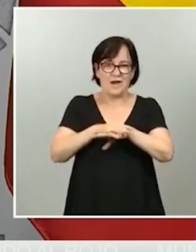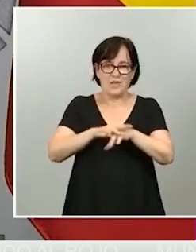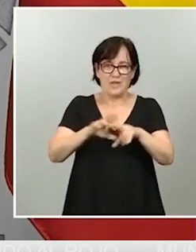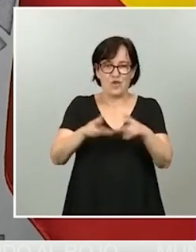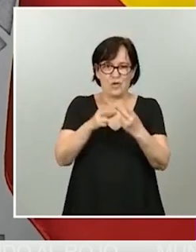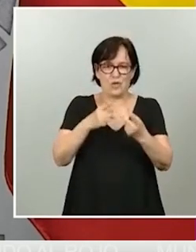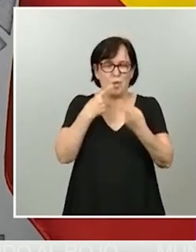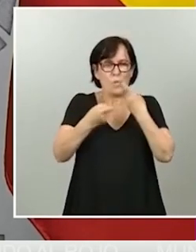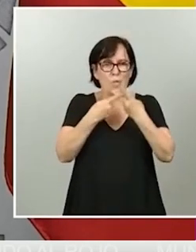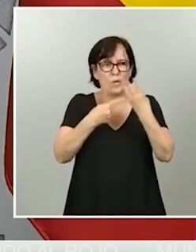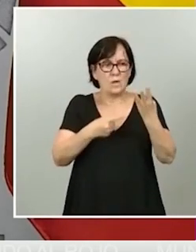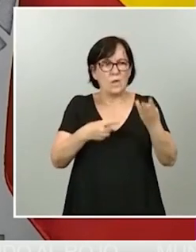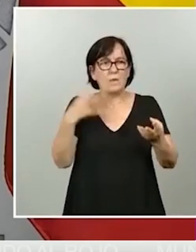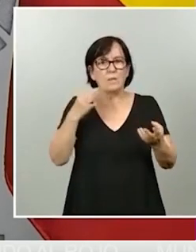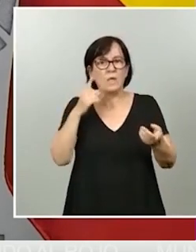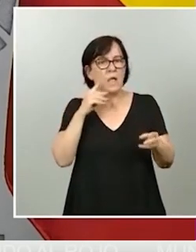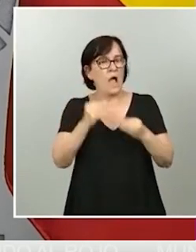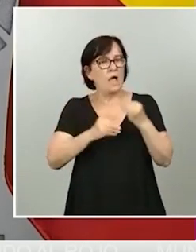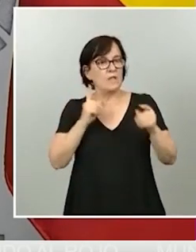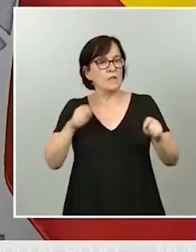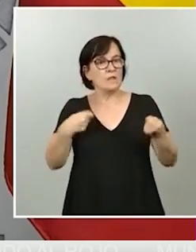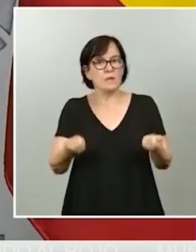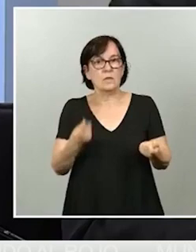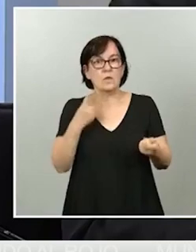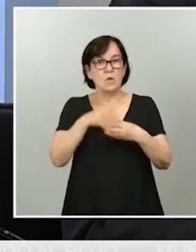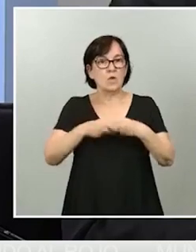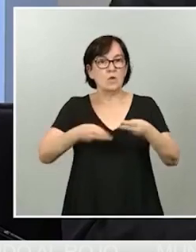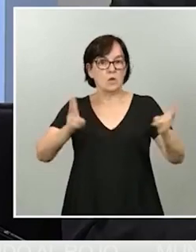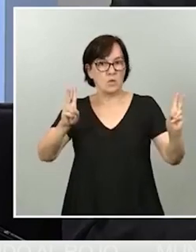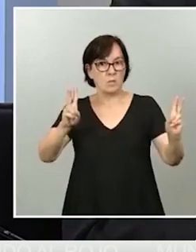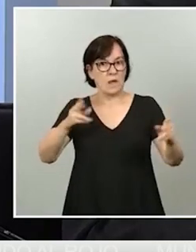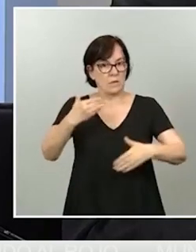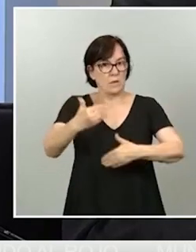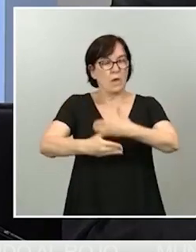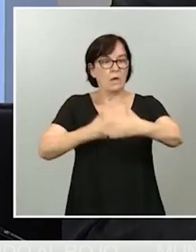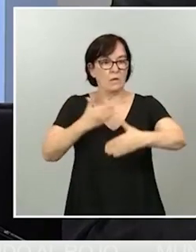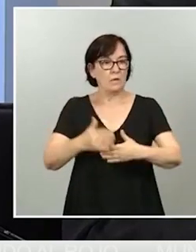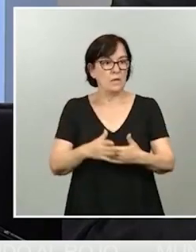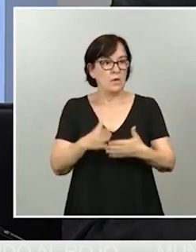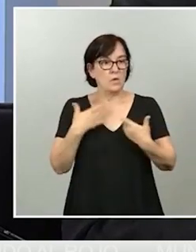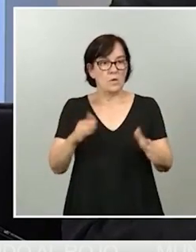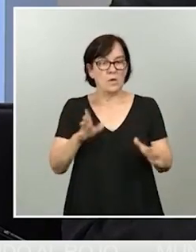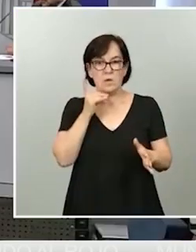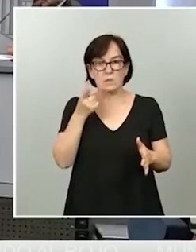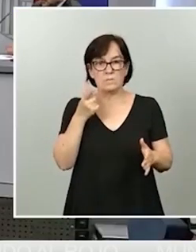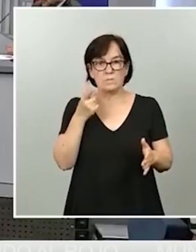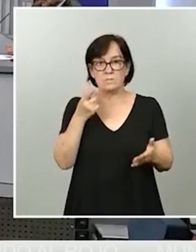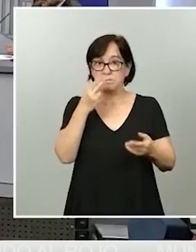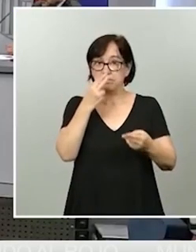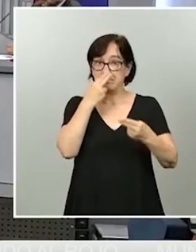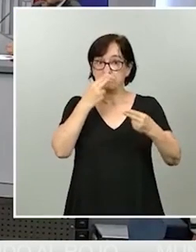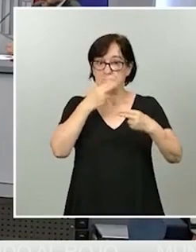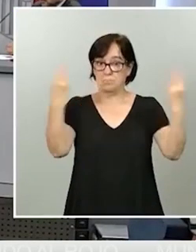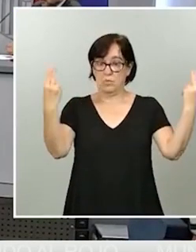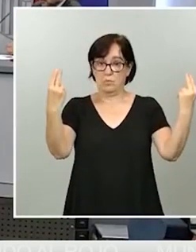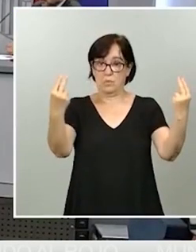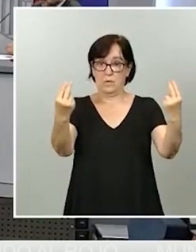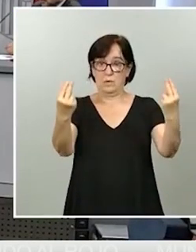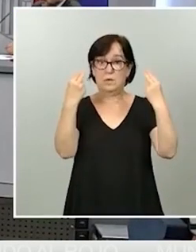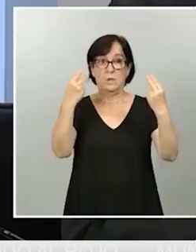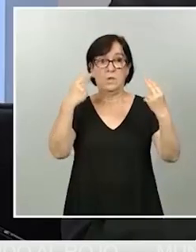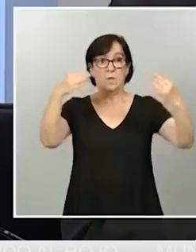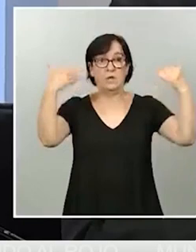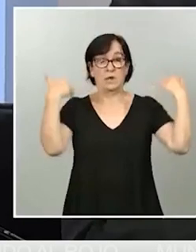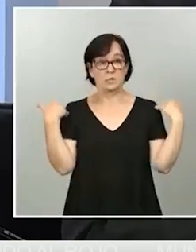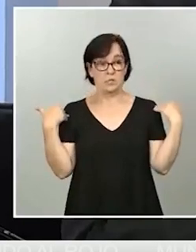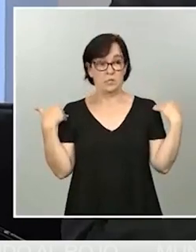desdecirse de lo que decía lo hace todos los días. Por tanto, a mí no me extraña absolutamente nada. Incluso le